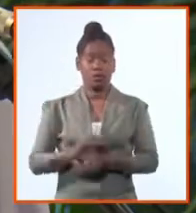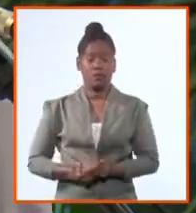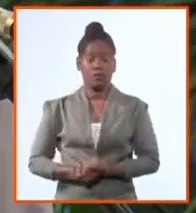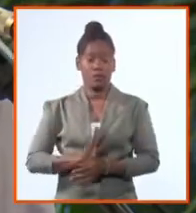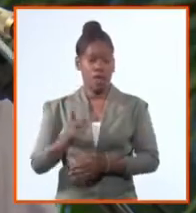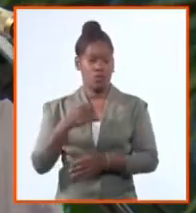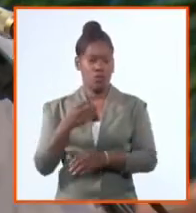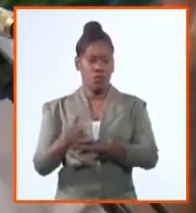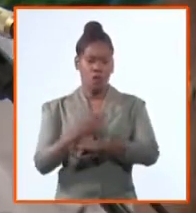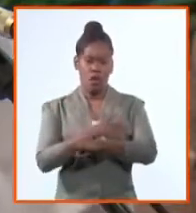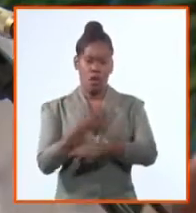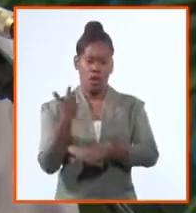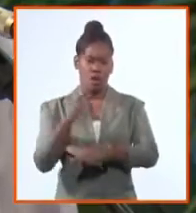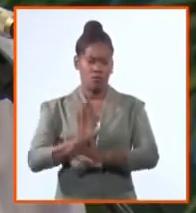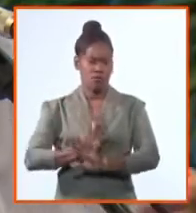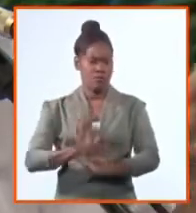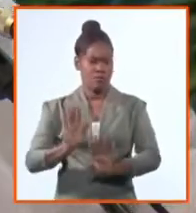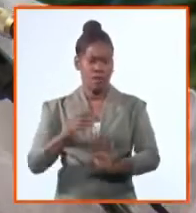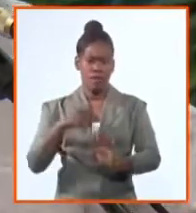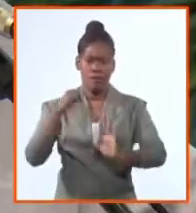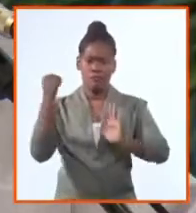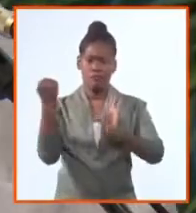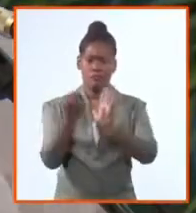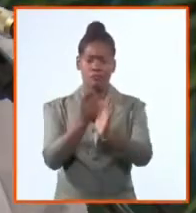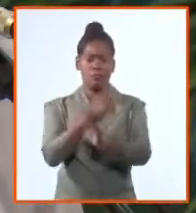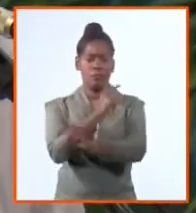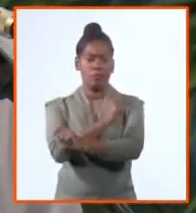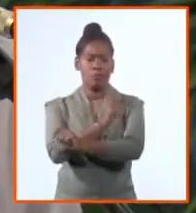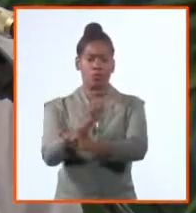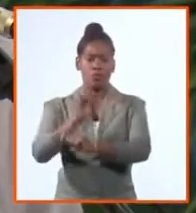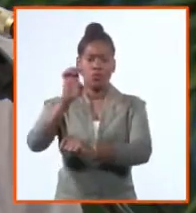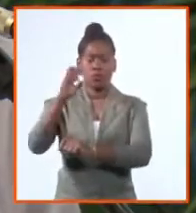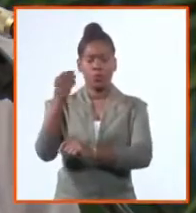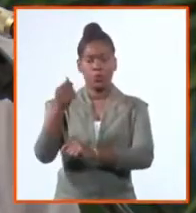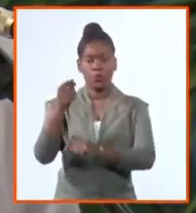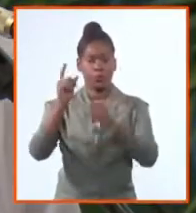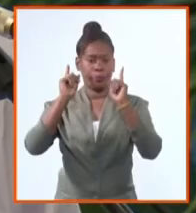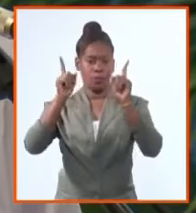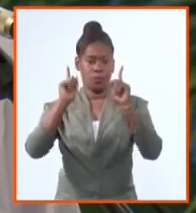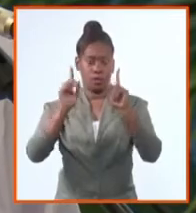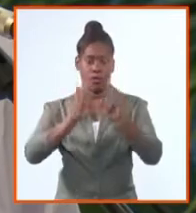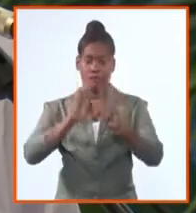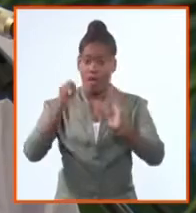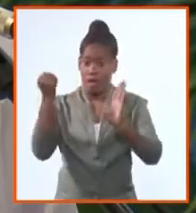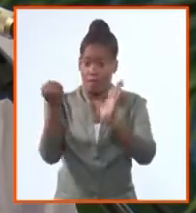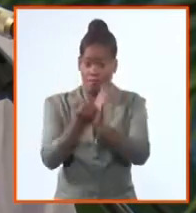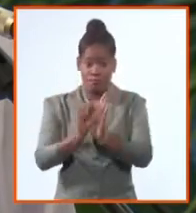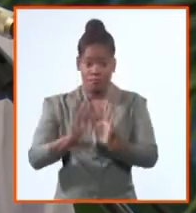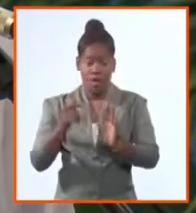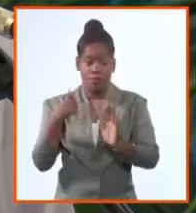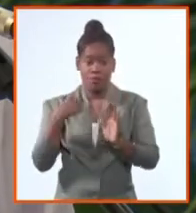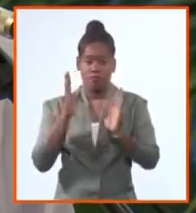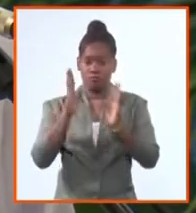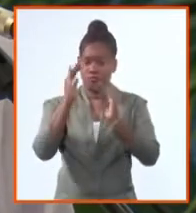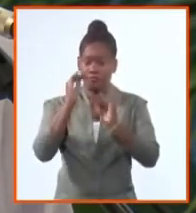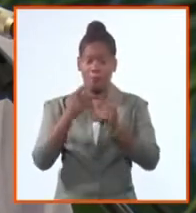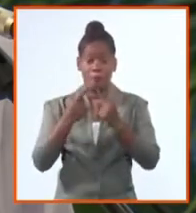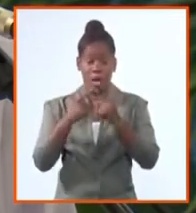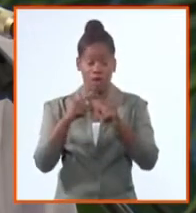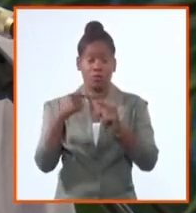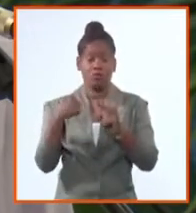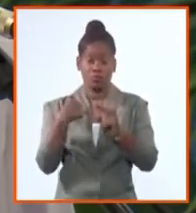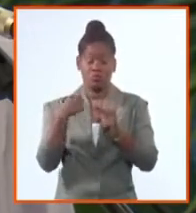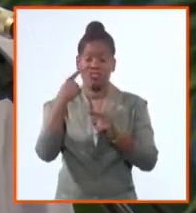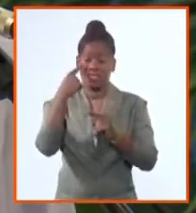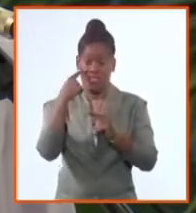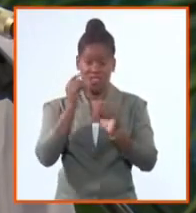política, también tengo ese vicio, pudiéramos decir, de siempre tratar de enfocar las cosas en esa dirección. Y lamentablemente nosotros hay que decir que